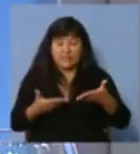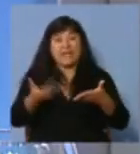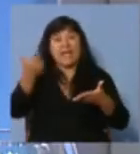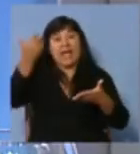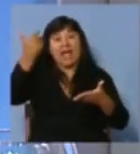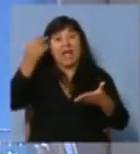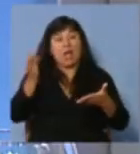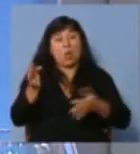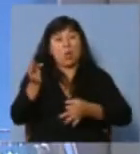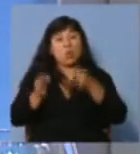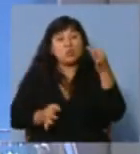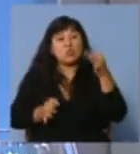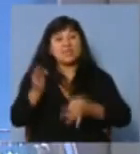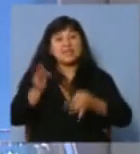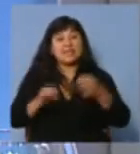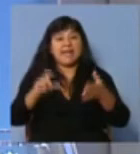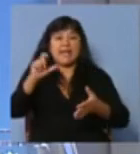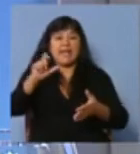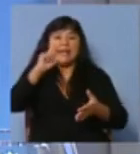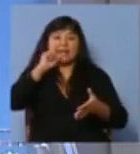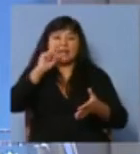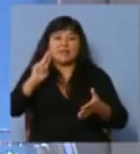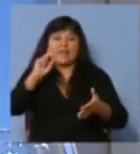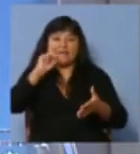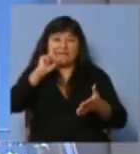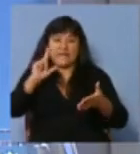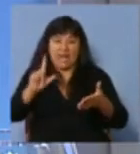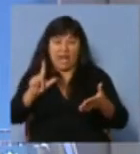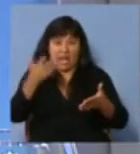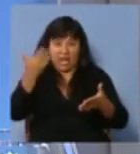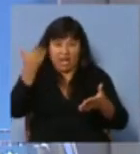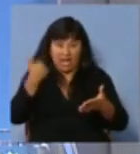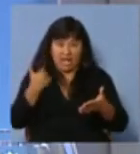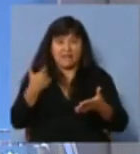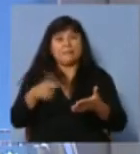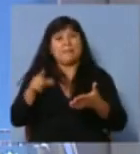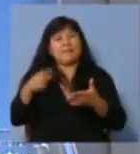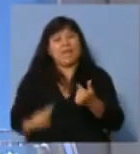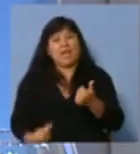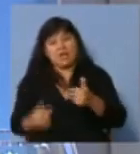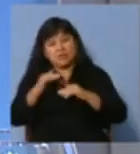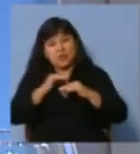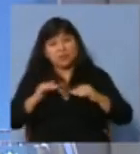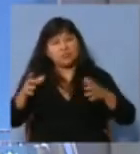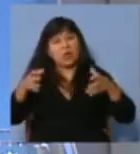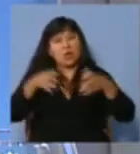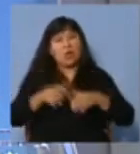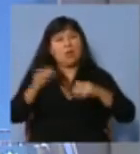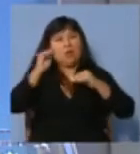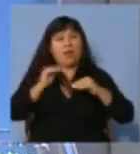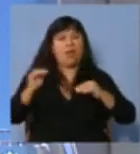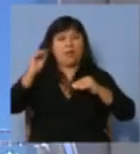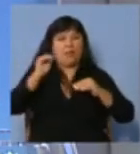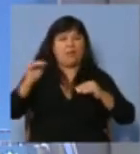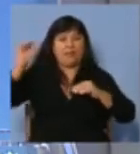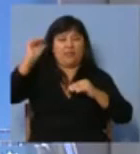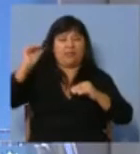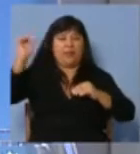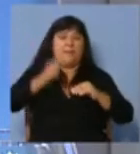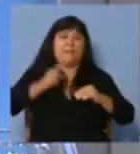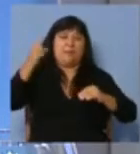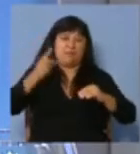justicia civil de distintas instancias primera instancia de cámara y del superior tribunal